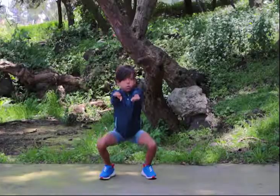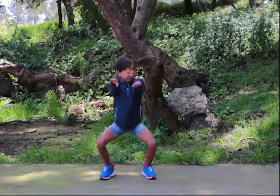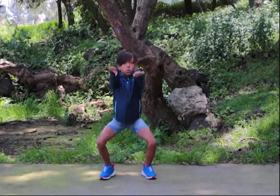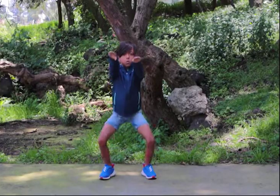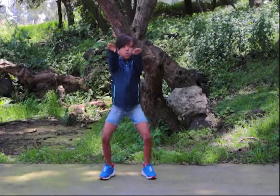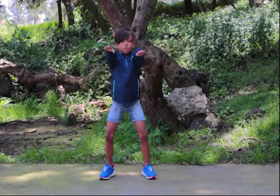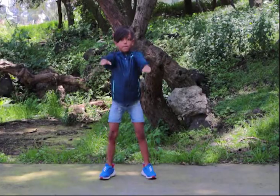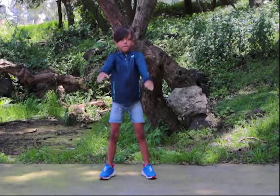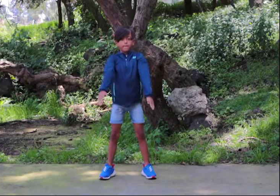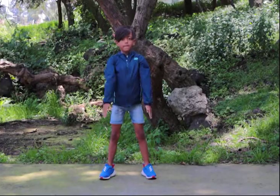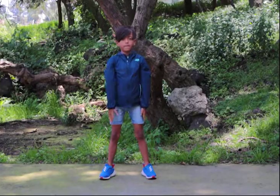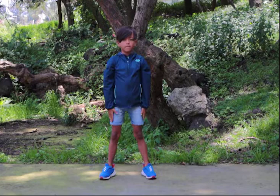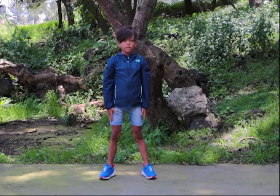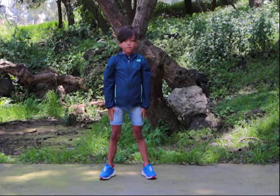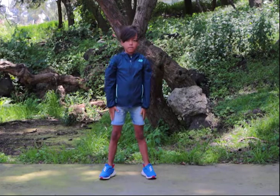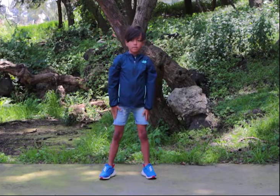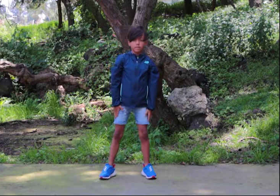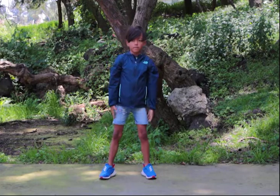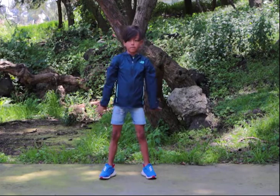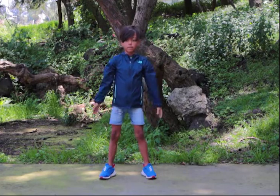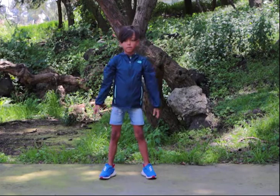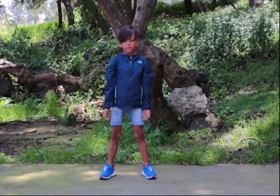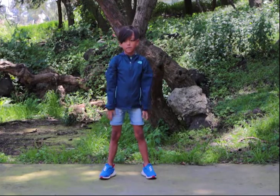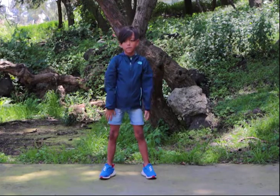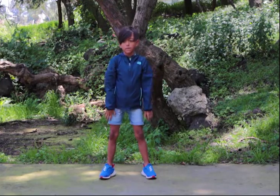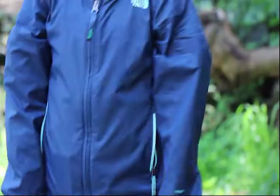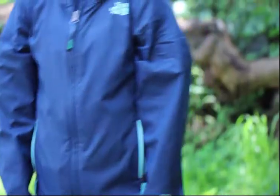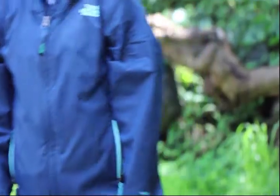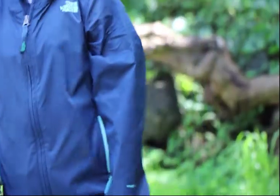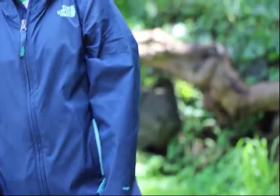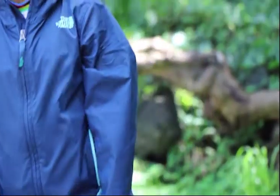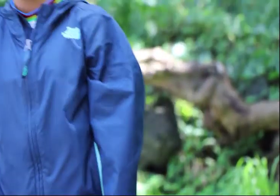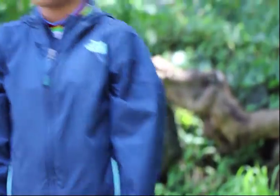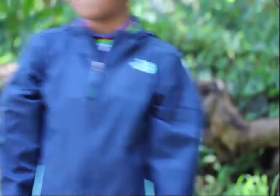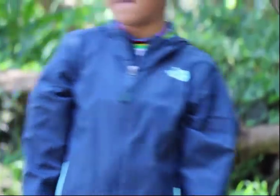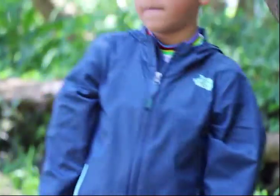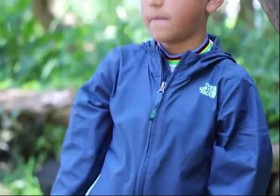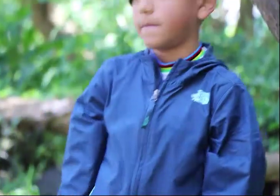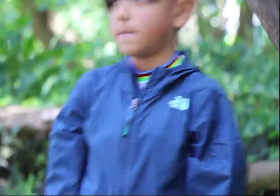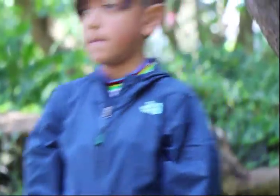Bien, descansamos. Movemos